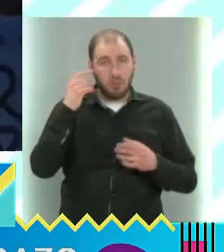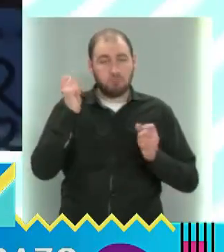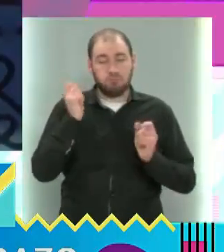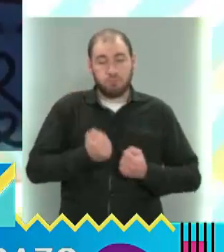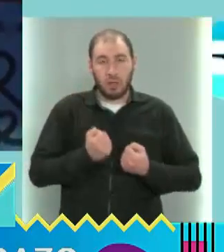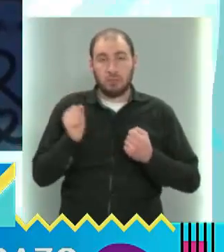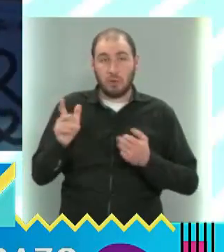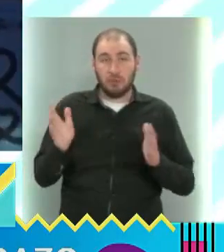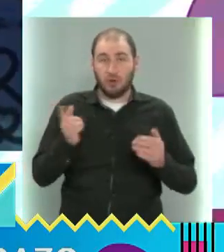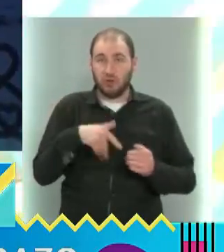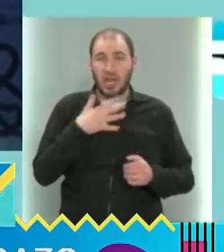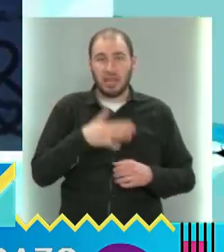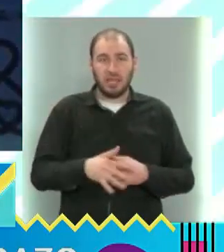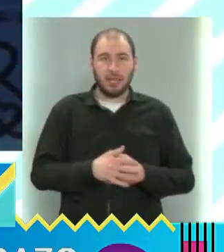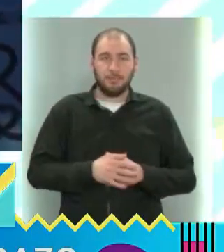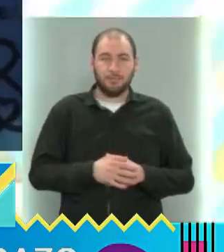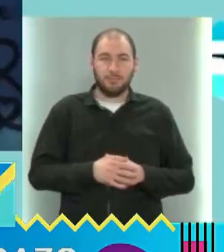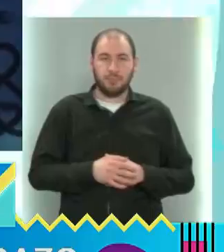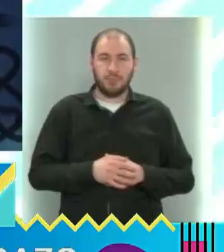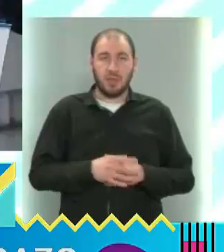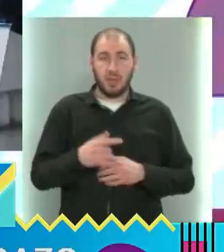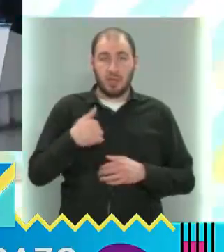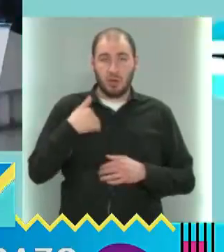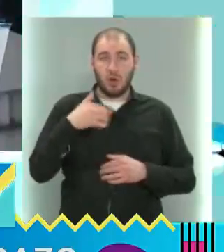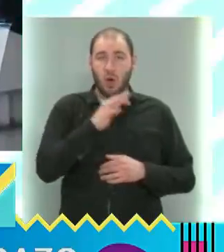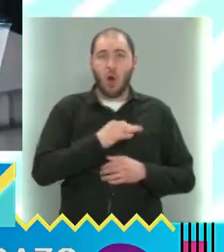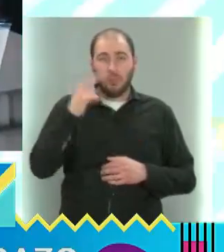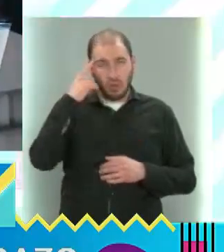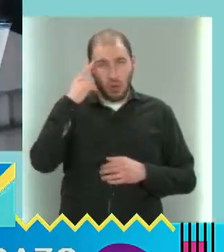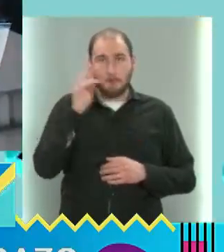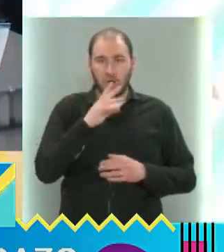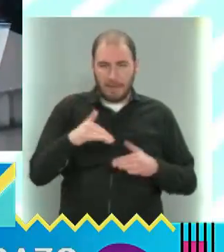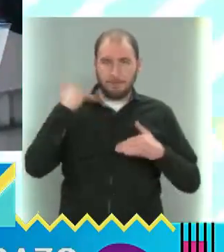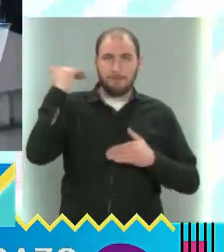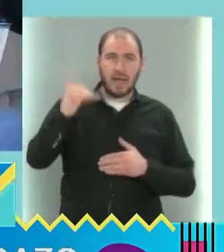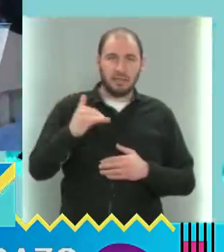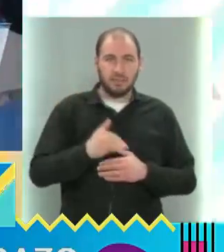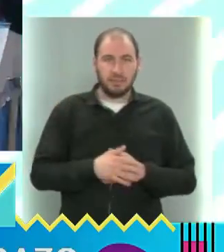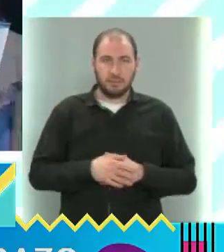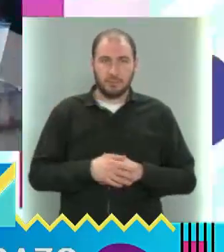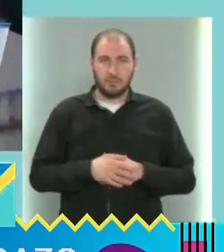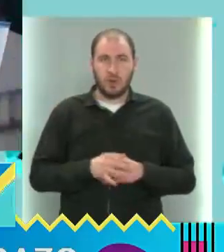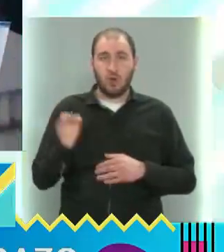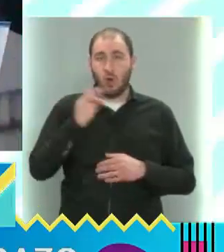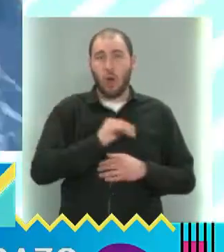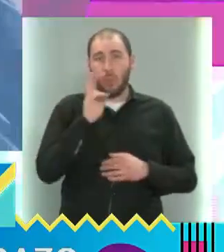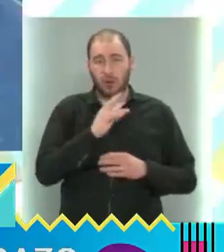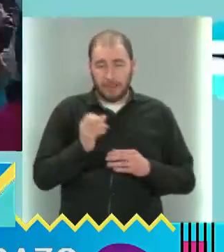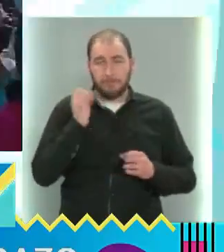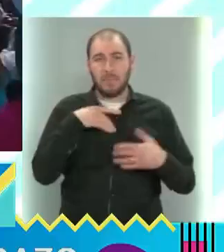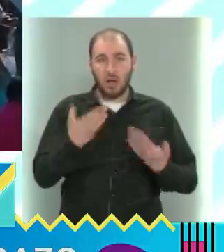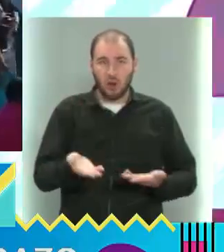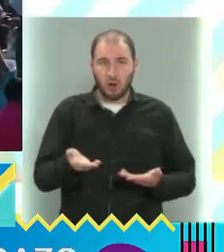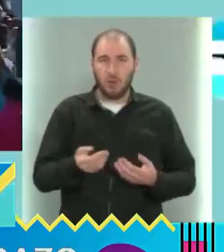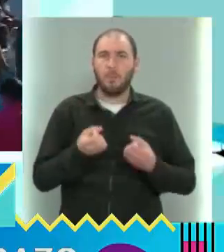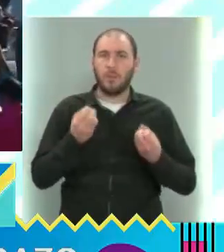planteo, bueno, nosotros entendemos que para mí ser más mujer o mejor mujer